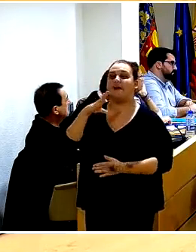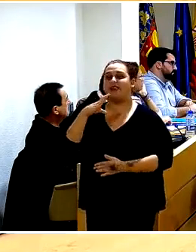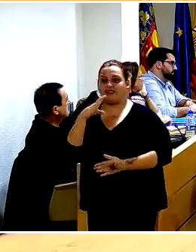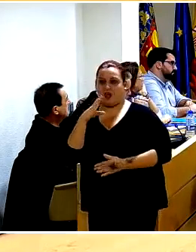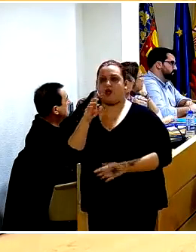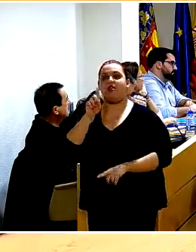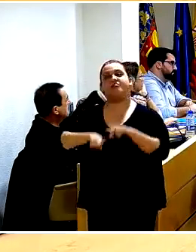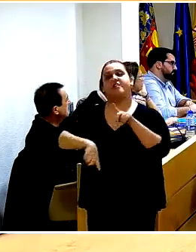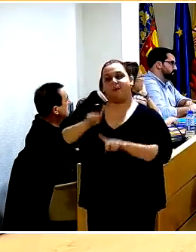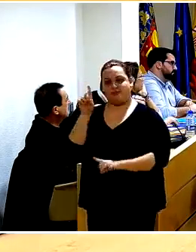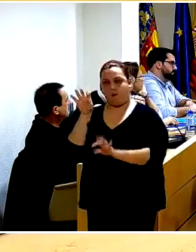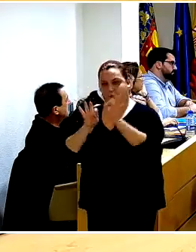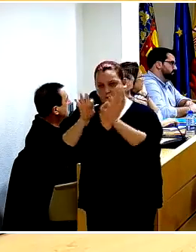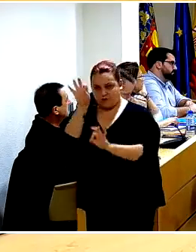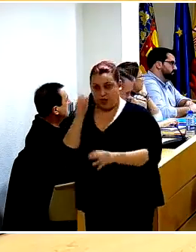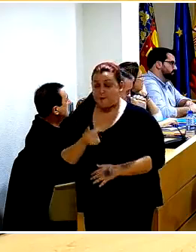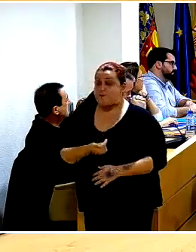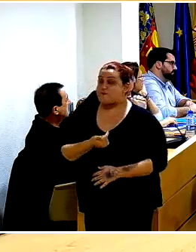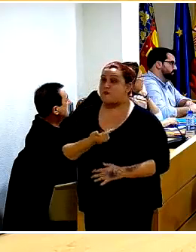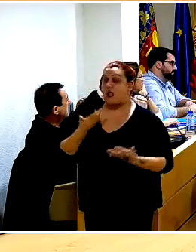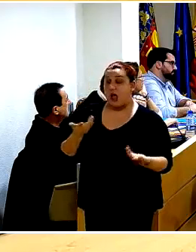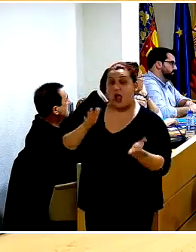que correspondiera. Es decir, que estamos hablando